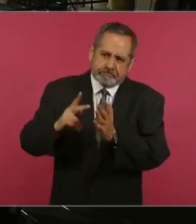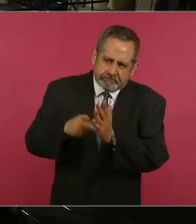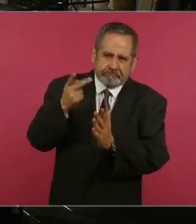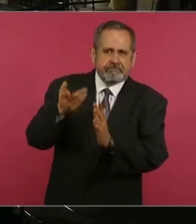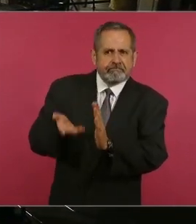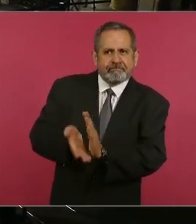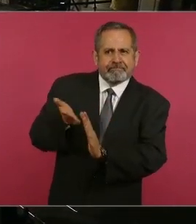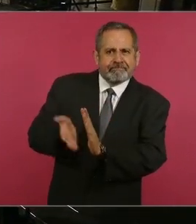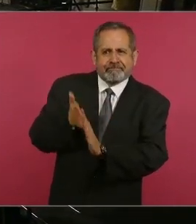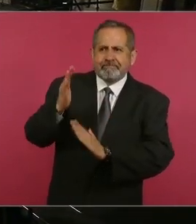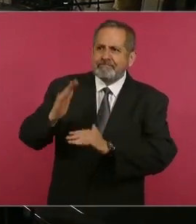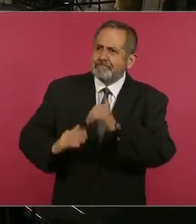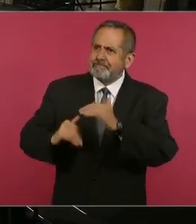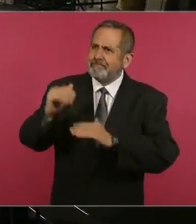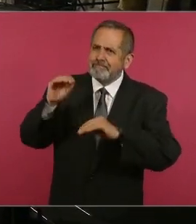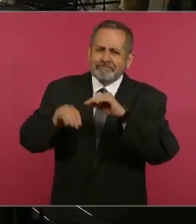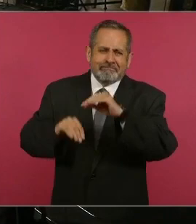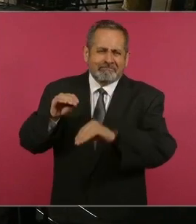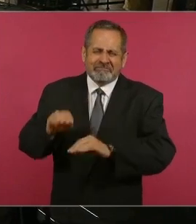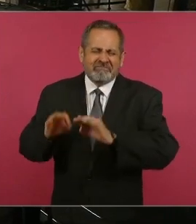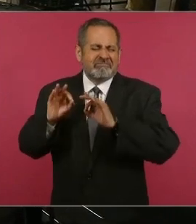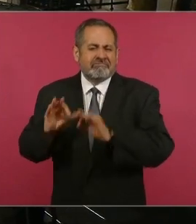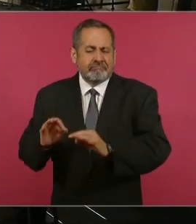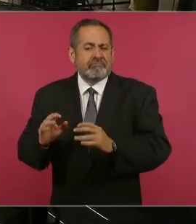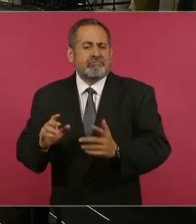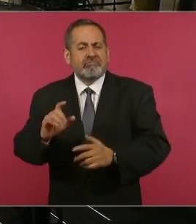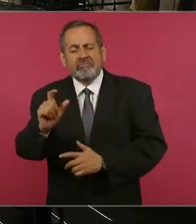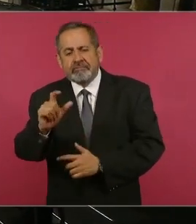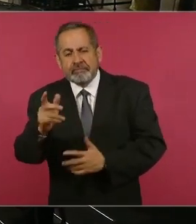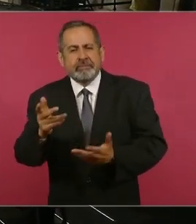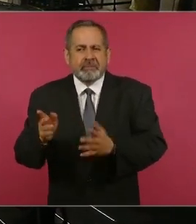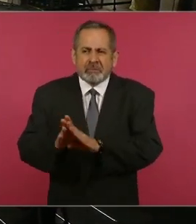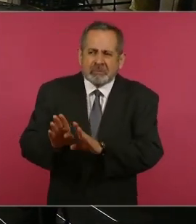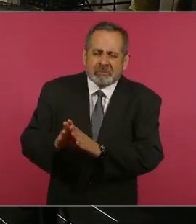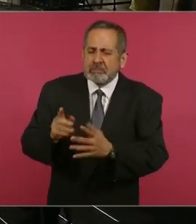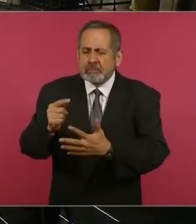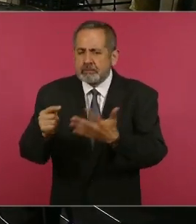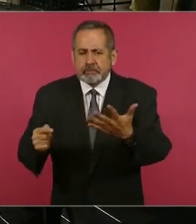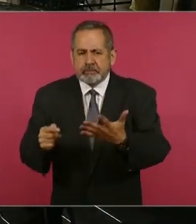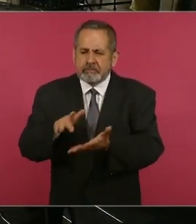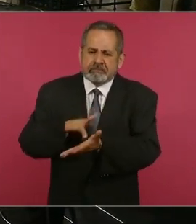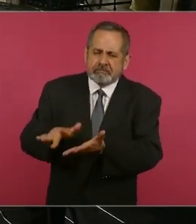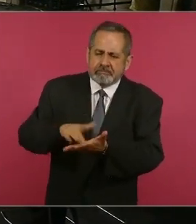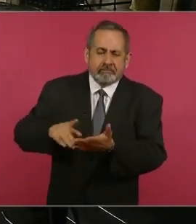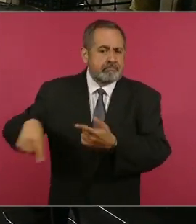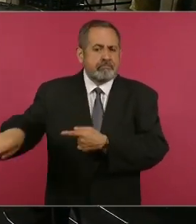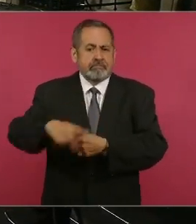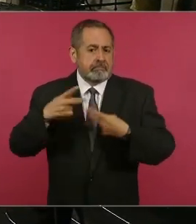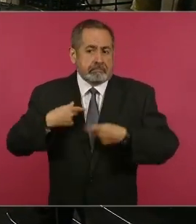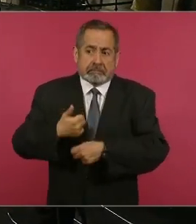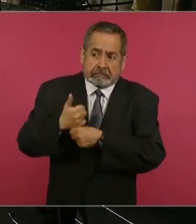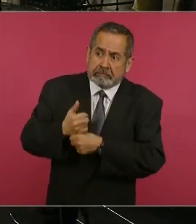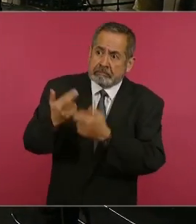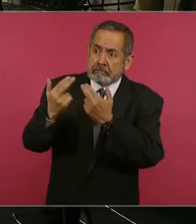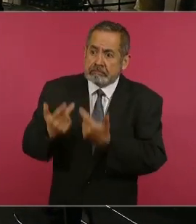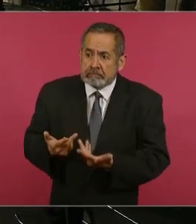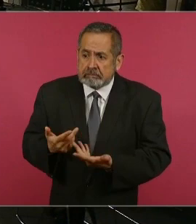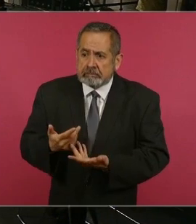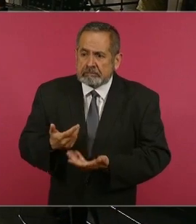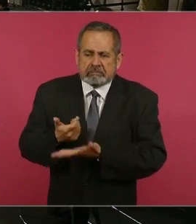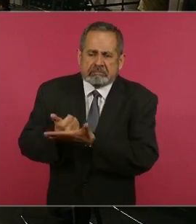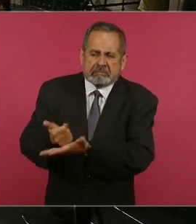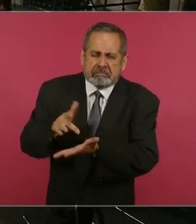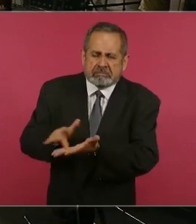de Acapulco y el apoyo a los damnificados de Acapulco. Vamos